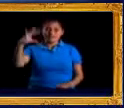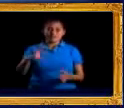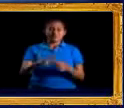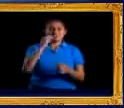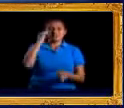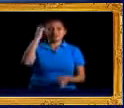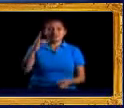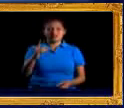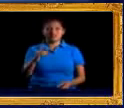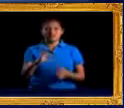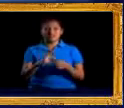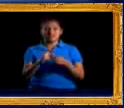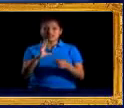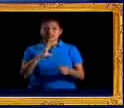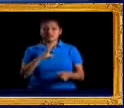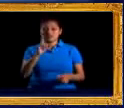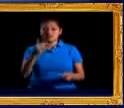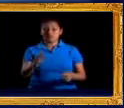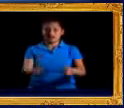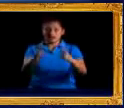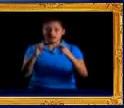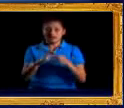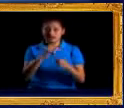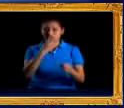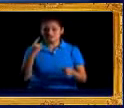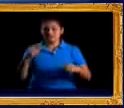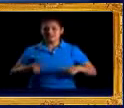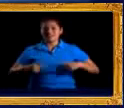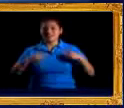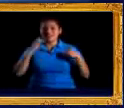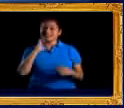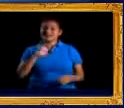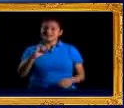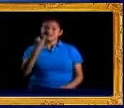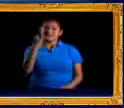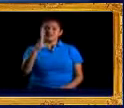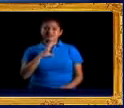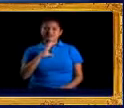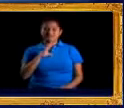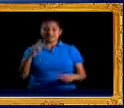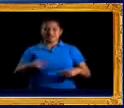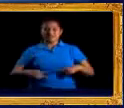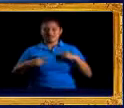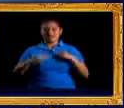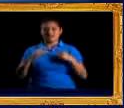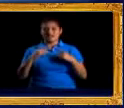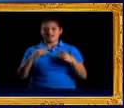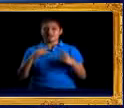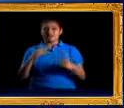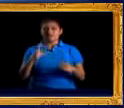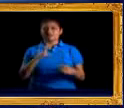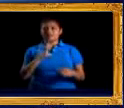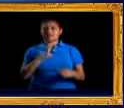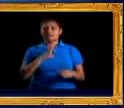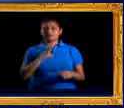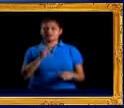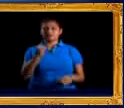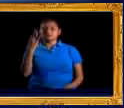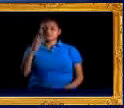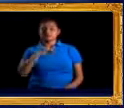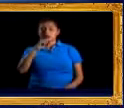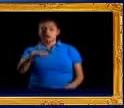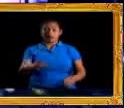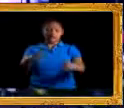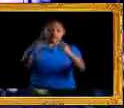Señor. Tener un regalo de Dios, la vida eterna. ¿Cuántos tienen la vida eterna aquí, hermano, por la fe? ¿Cuántos están recibiendo